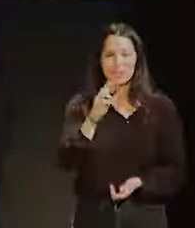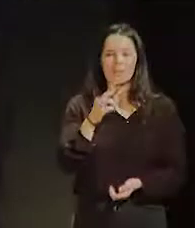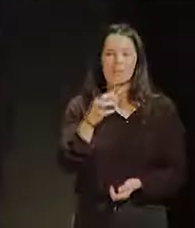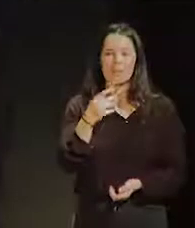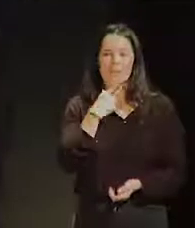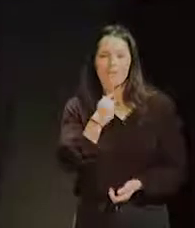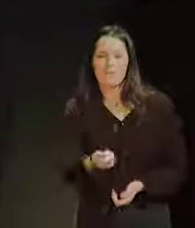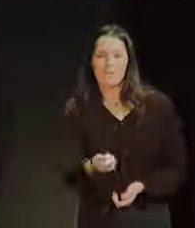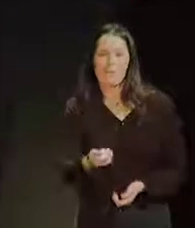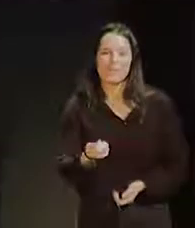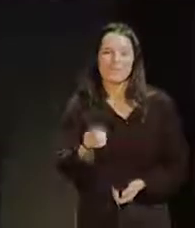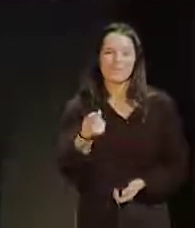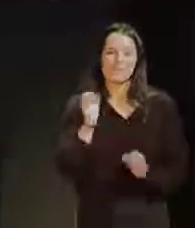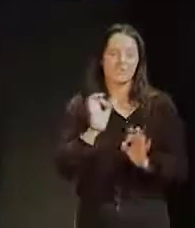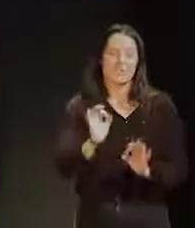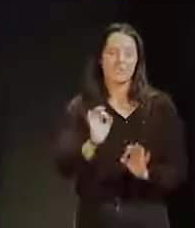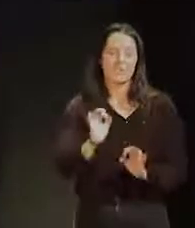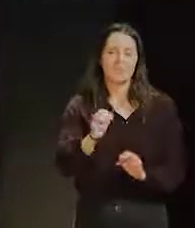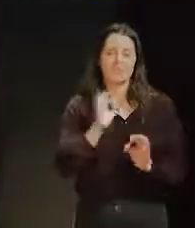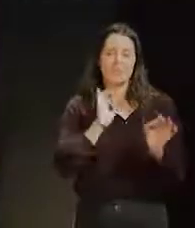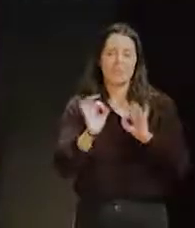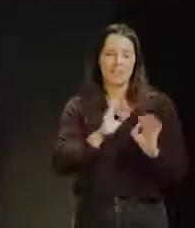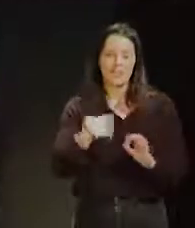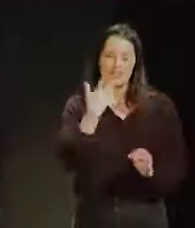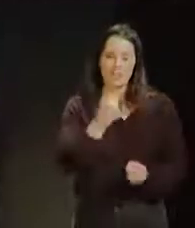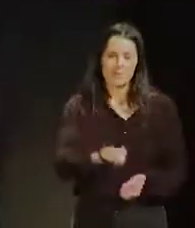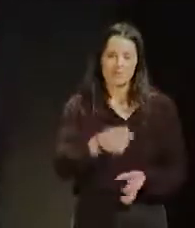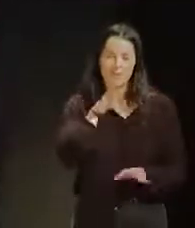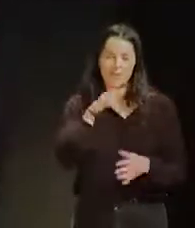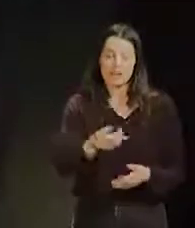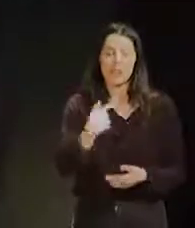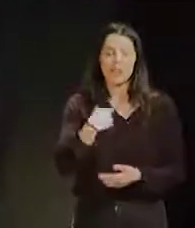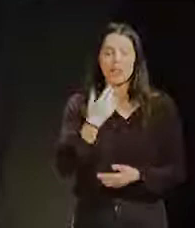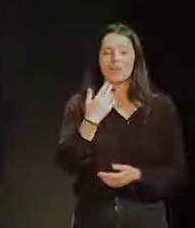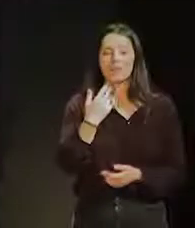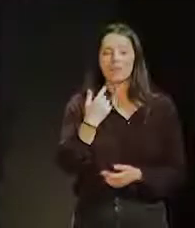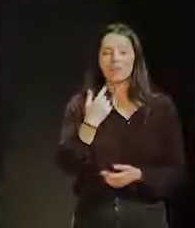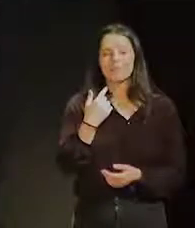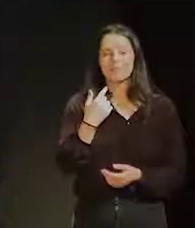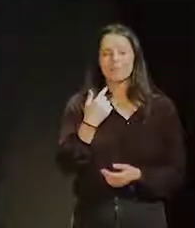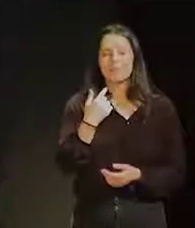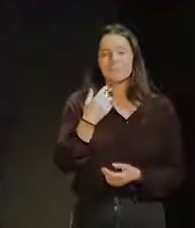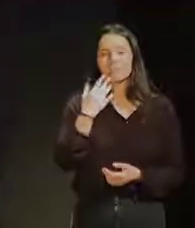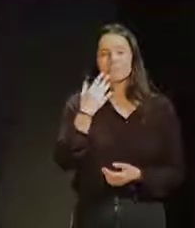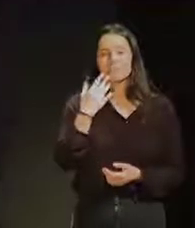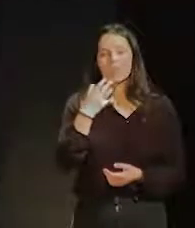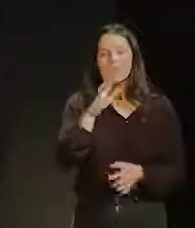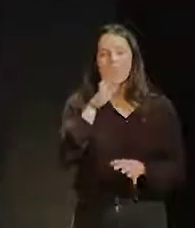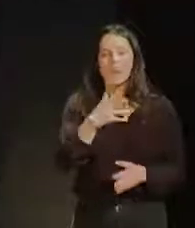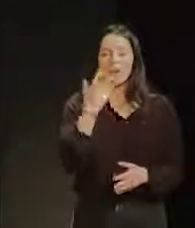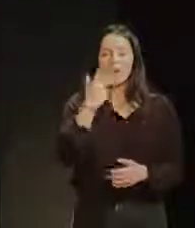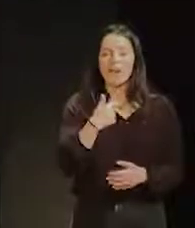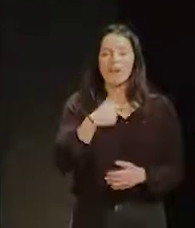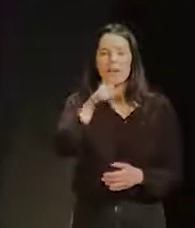que esta obra me encanta. Estoy en un momento por eso que no me gustan muchísimo los grandes maestros, que son stati